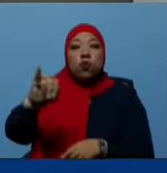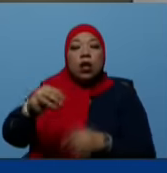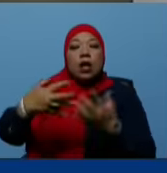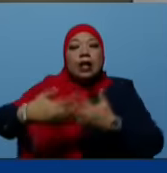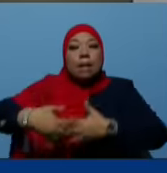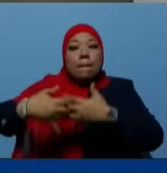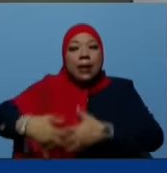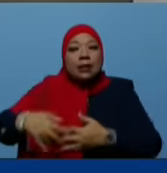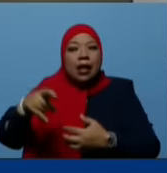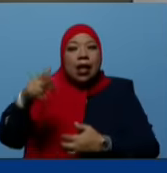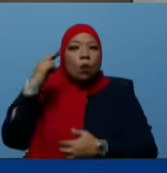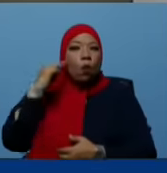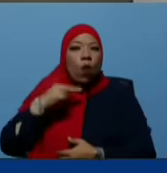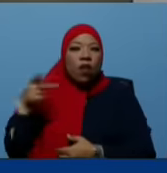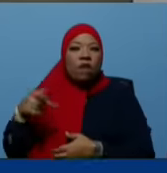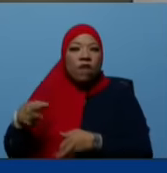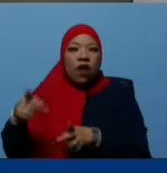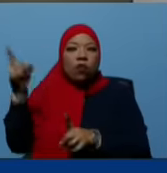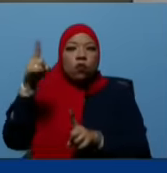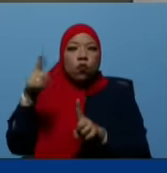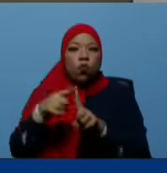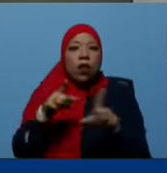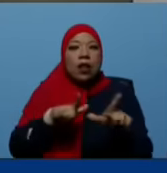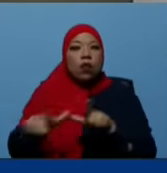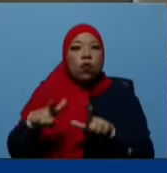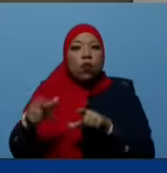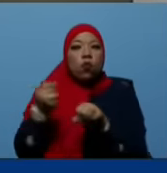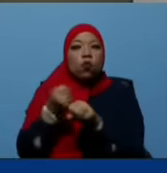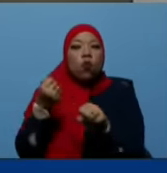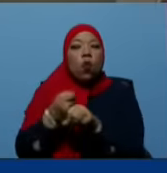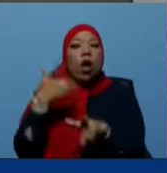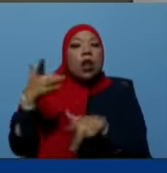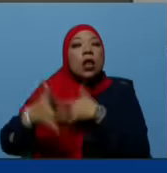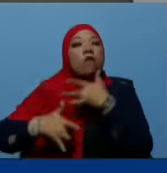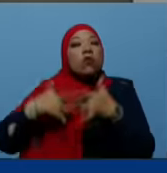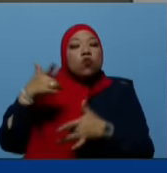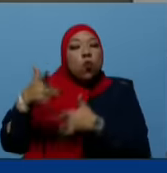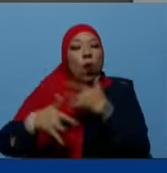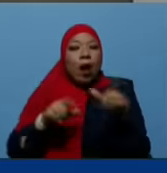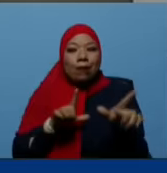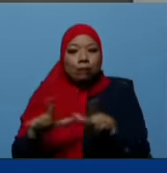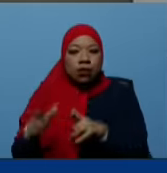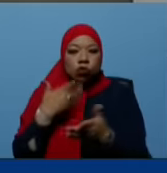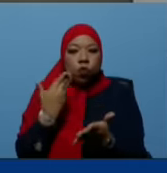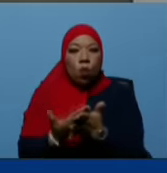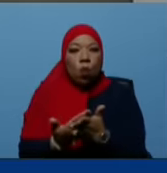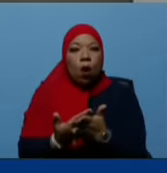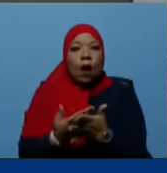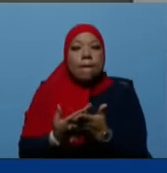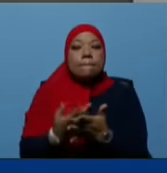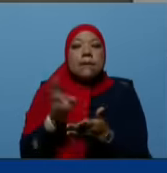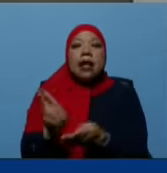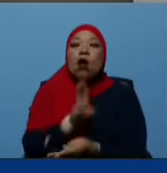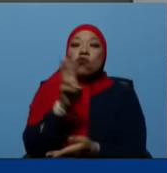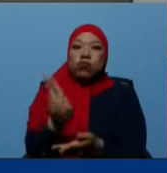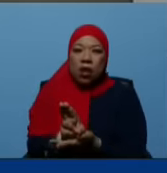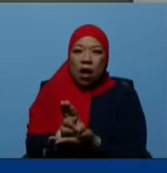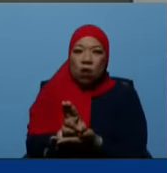hablando, tenemos determinados los mecanismos que fueron